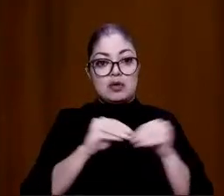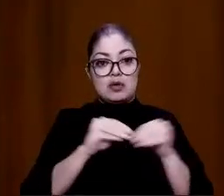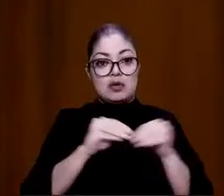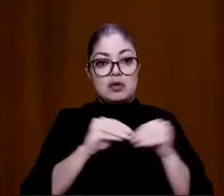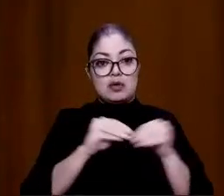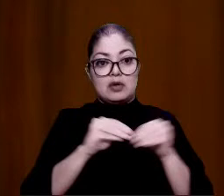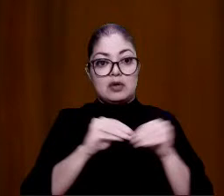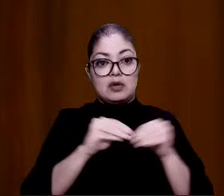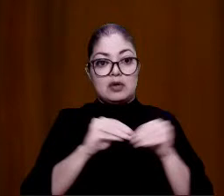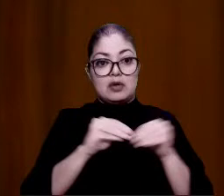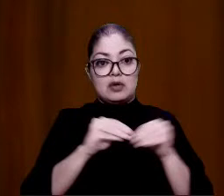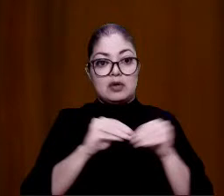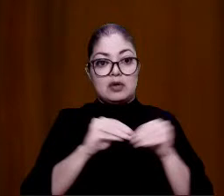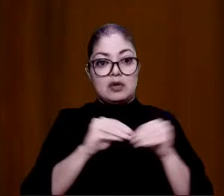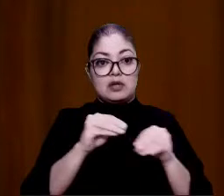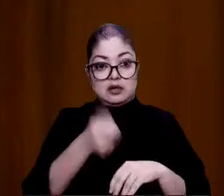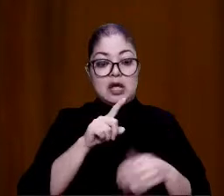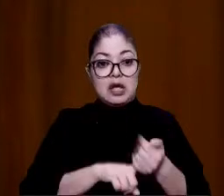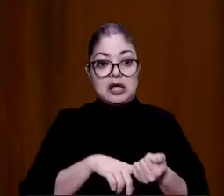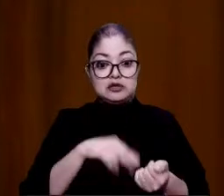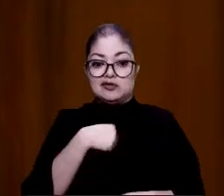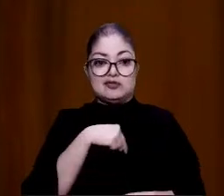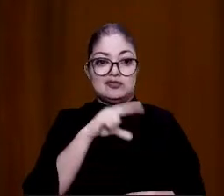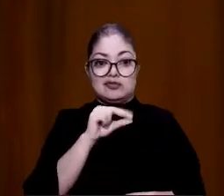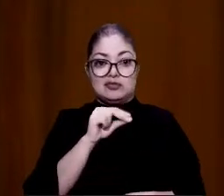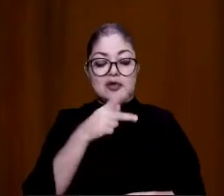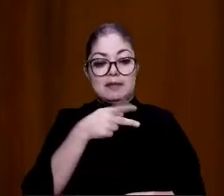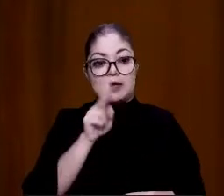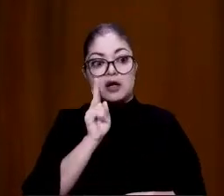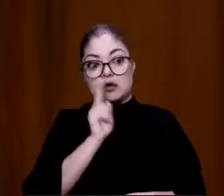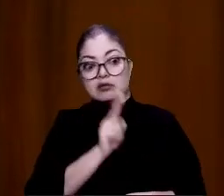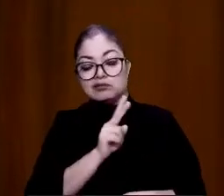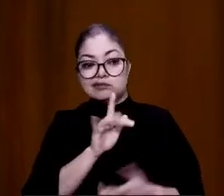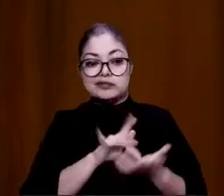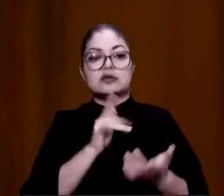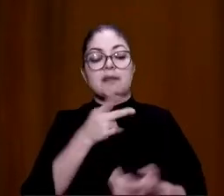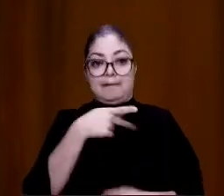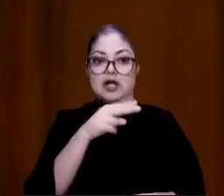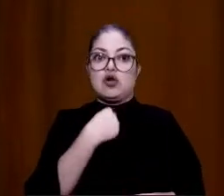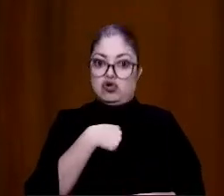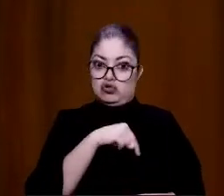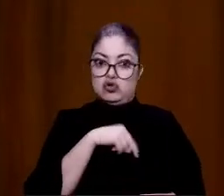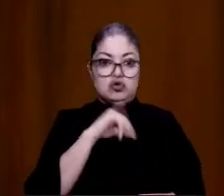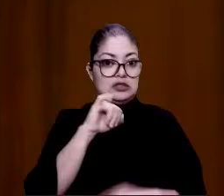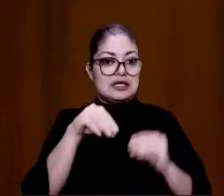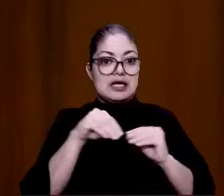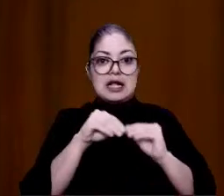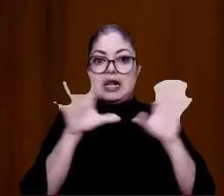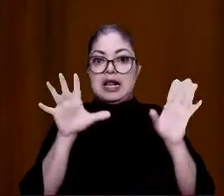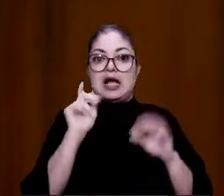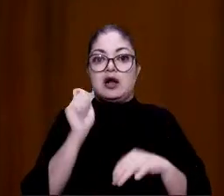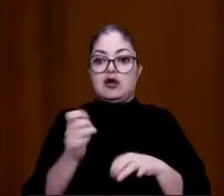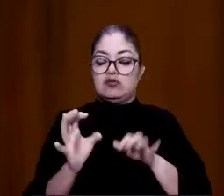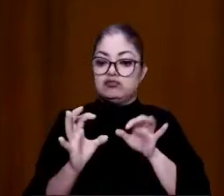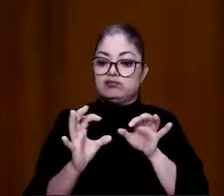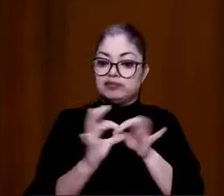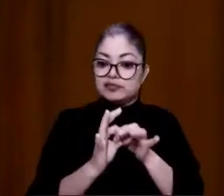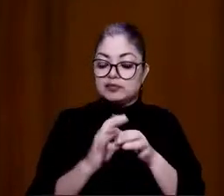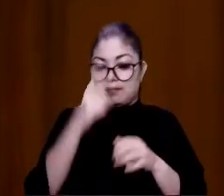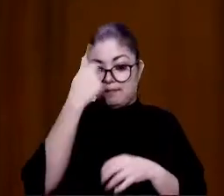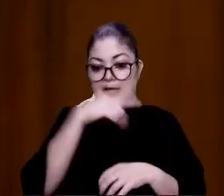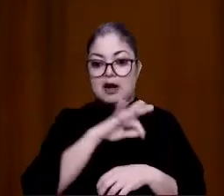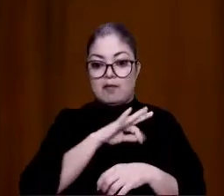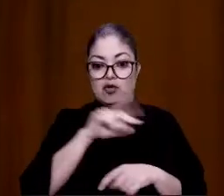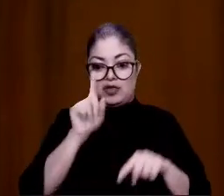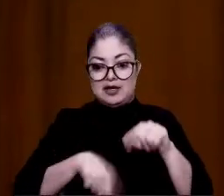inteligencia para detectar los ilícitos, pero sí tenemos que colaborar en los aspectos operativos. ¿Qué